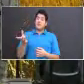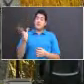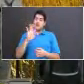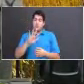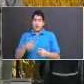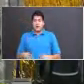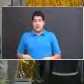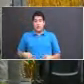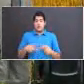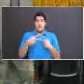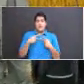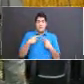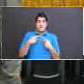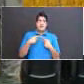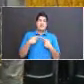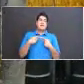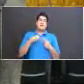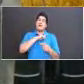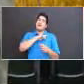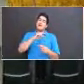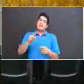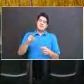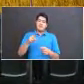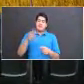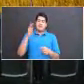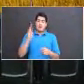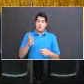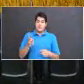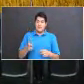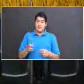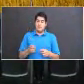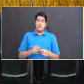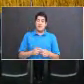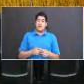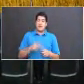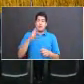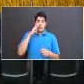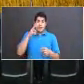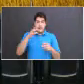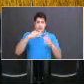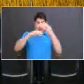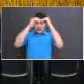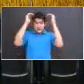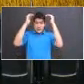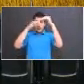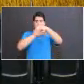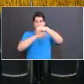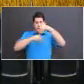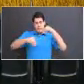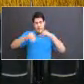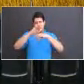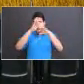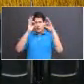vivientes que hayan permanecido, que hayamos permanecido, seremos transformados, transformados.